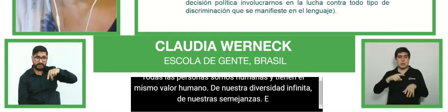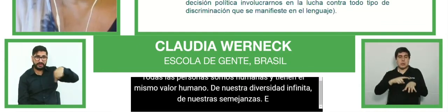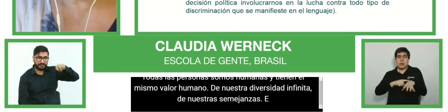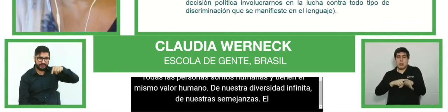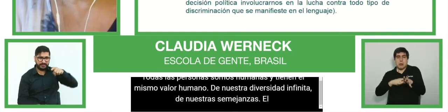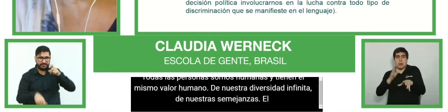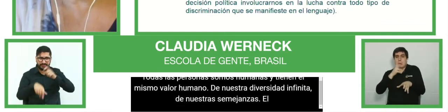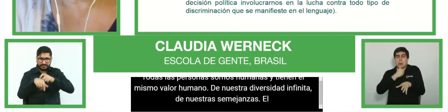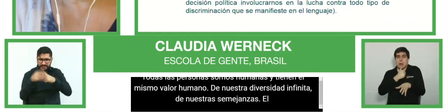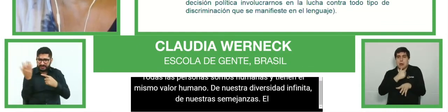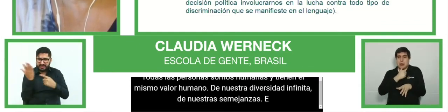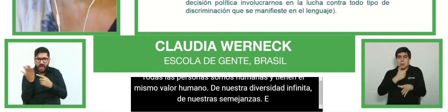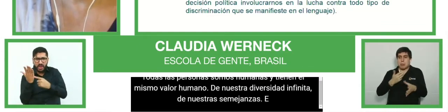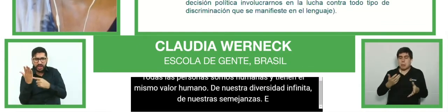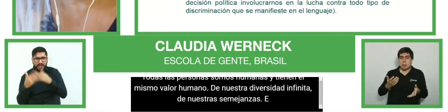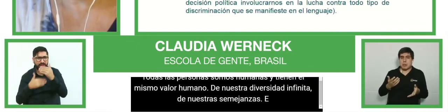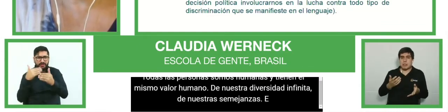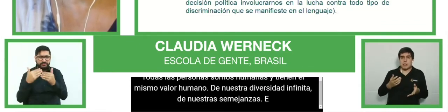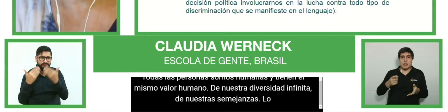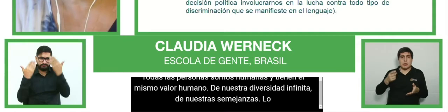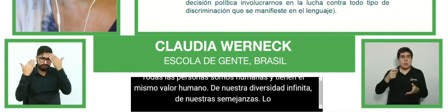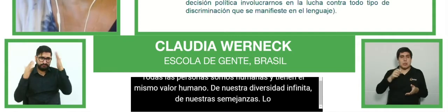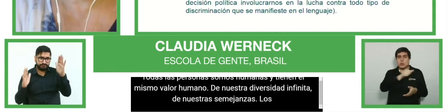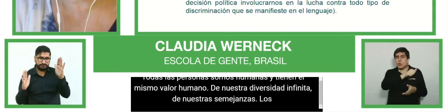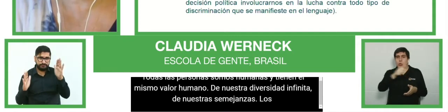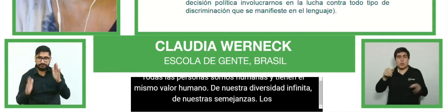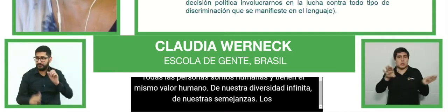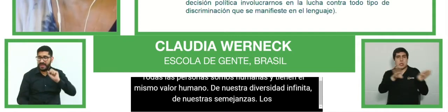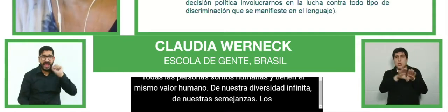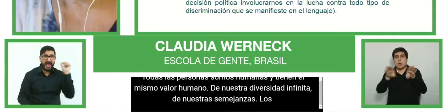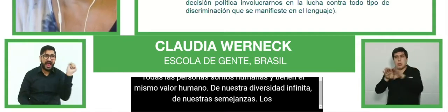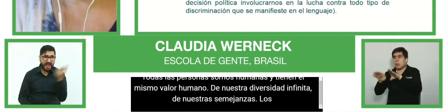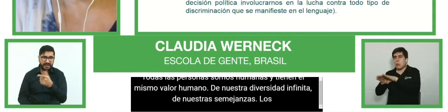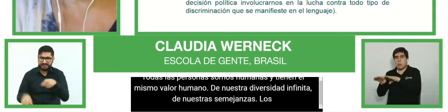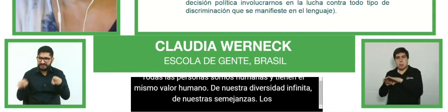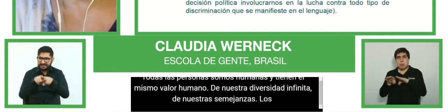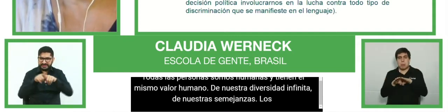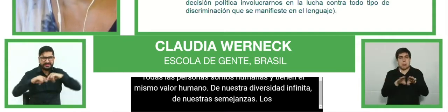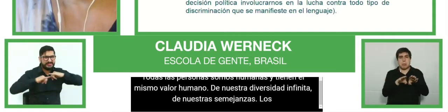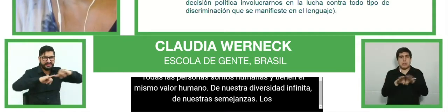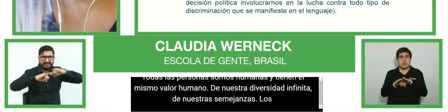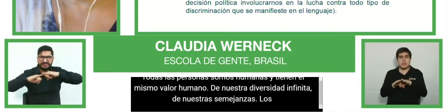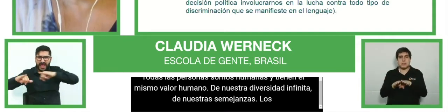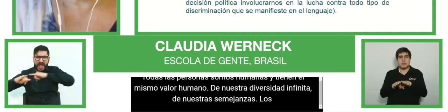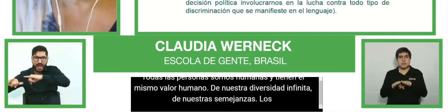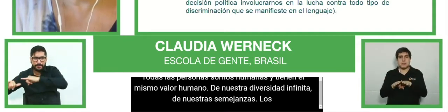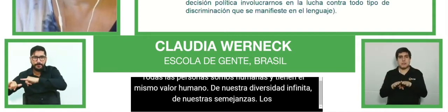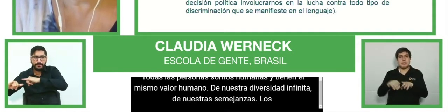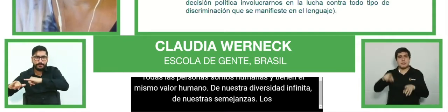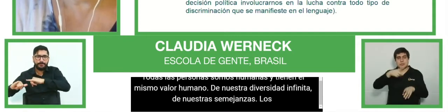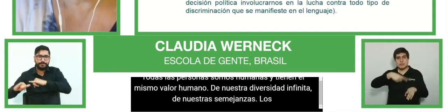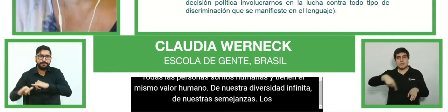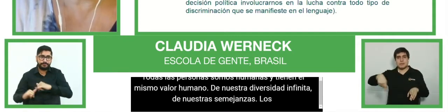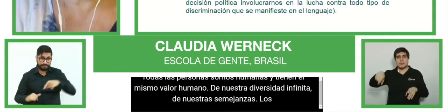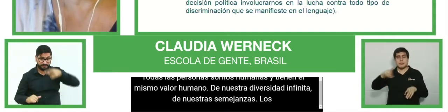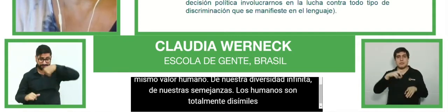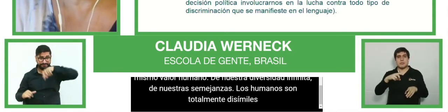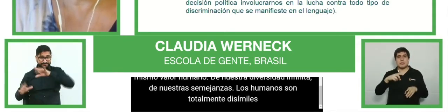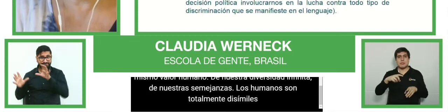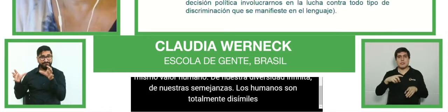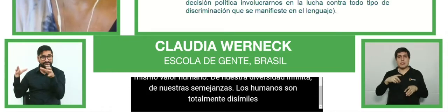Los humanos son totalmente disímiles entre sí. Es una manifestación no binaria